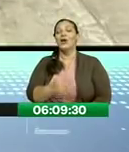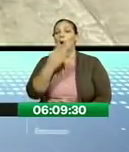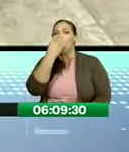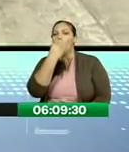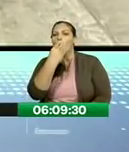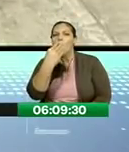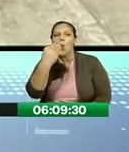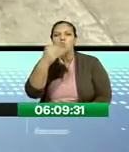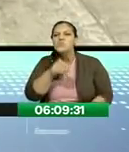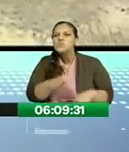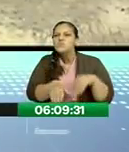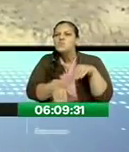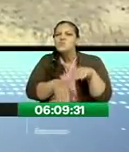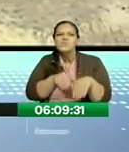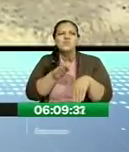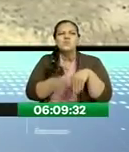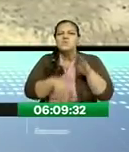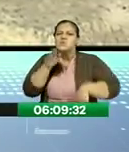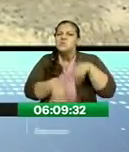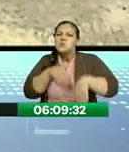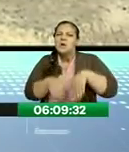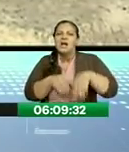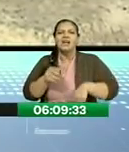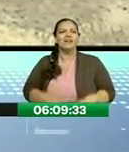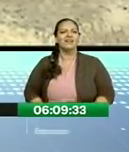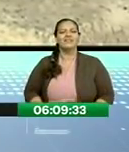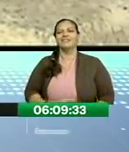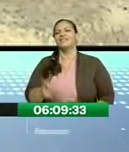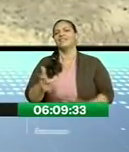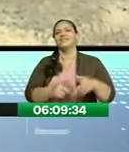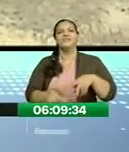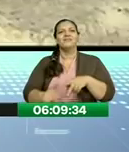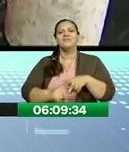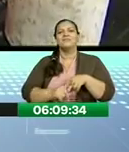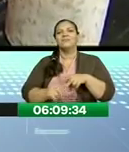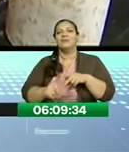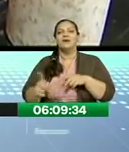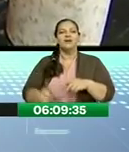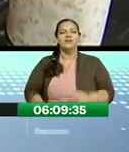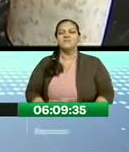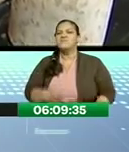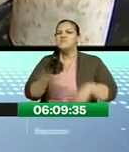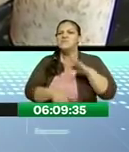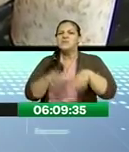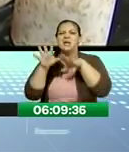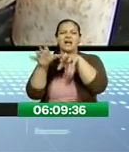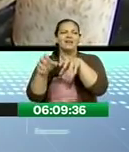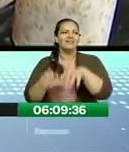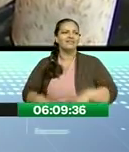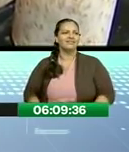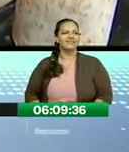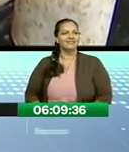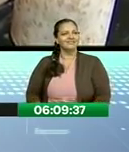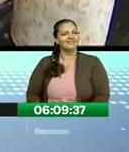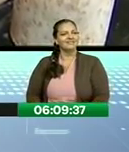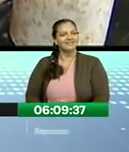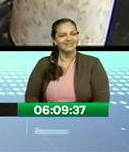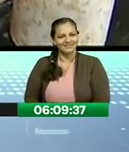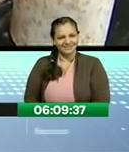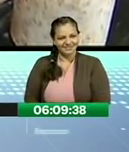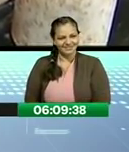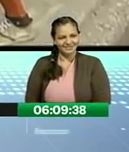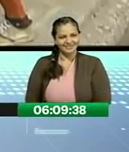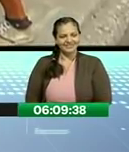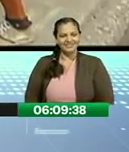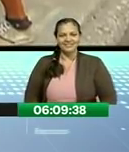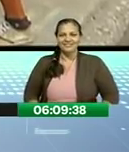Al correcamino. Es que yo ya soy de otra época. Es que mi mamón... Es grande antes, yo soy ahora. Claro, es que mi mamón, cuando tú quieres algo, ajá, y quieres